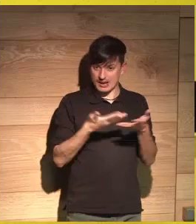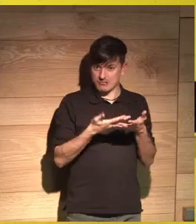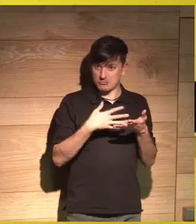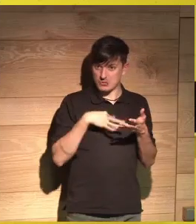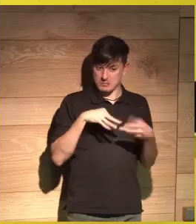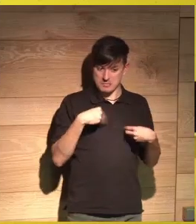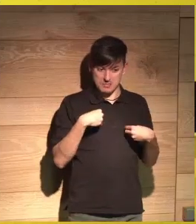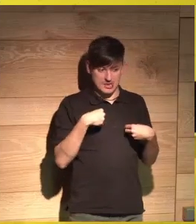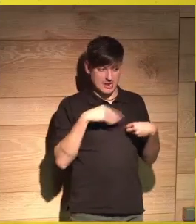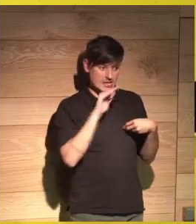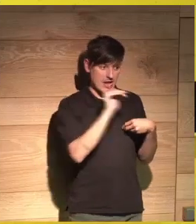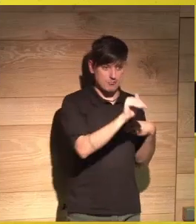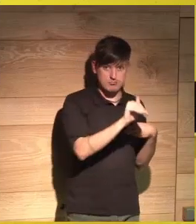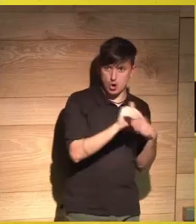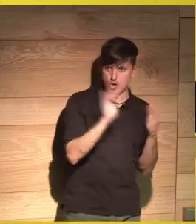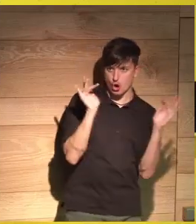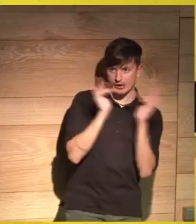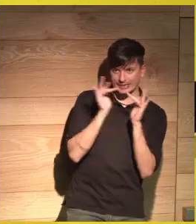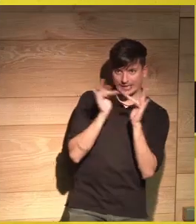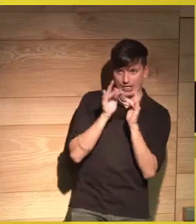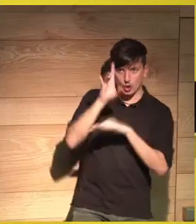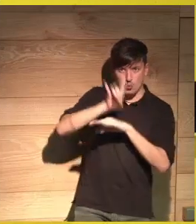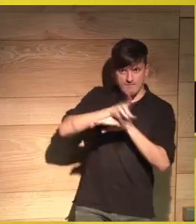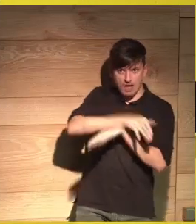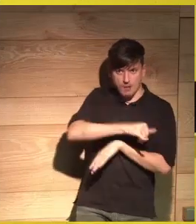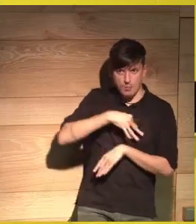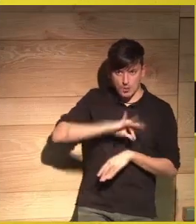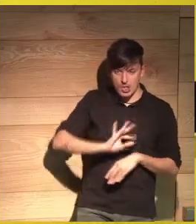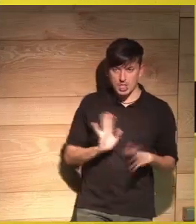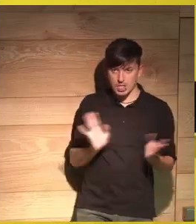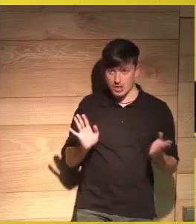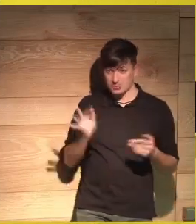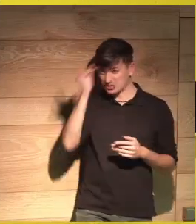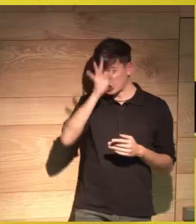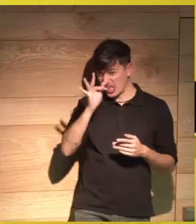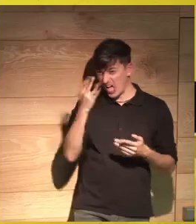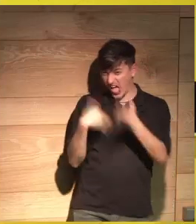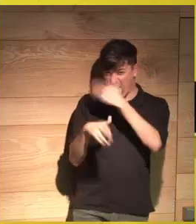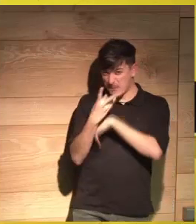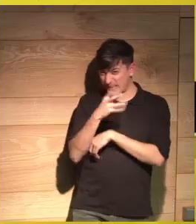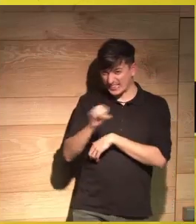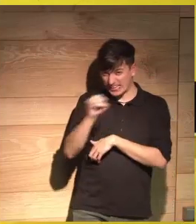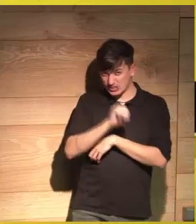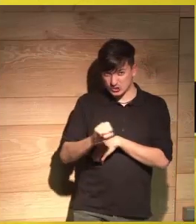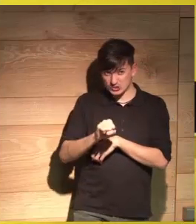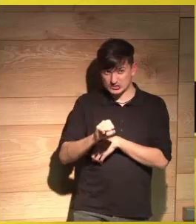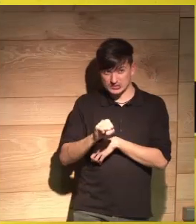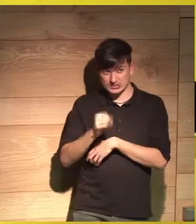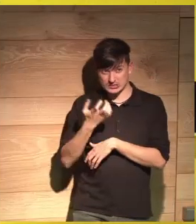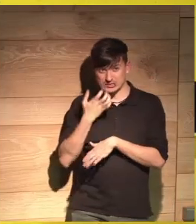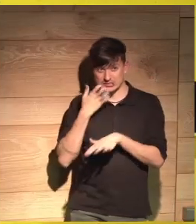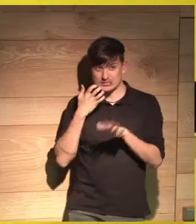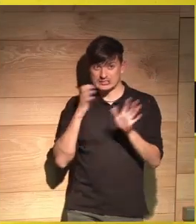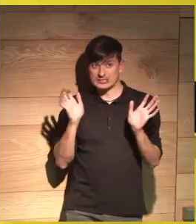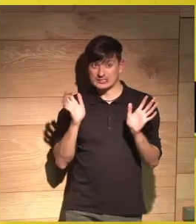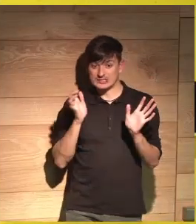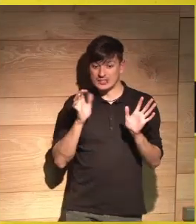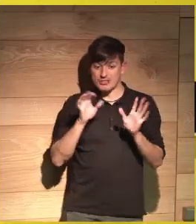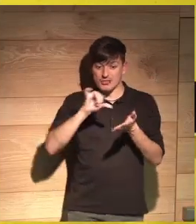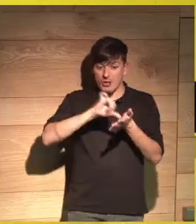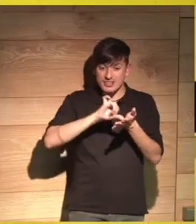muy bien también muy conectados había una de las teorías hace 20 años era que en internet no las ciudades serían